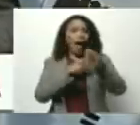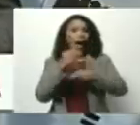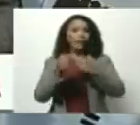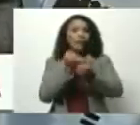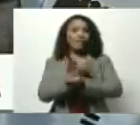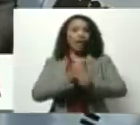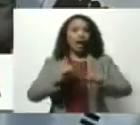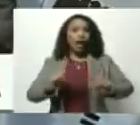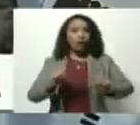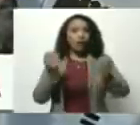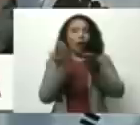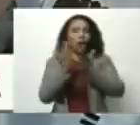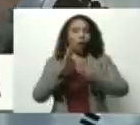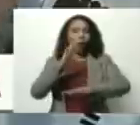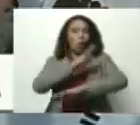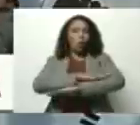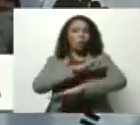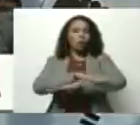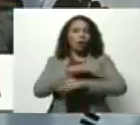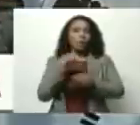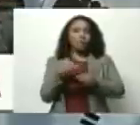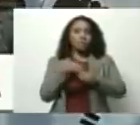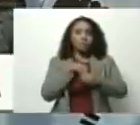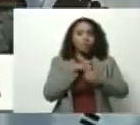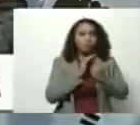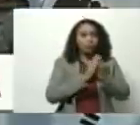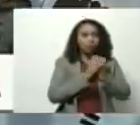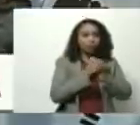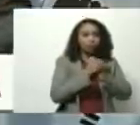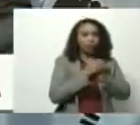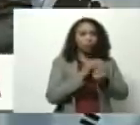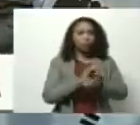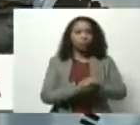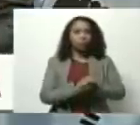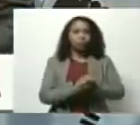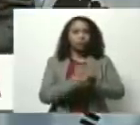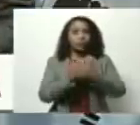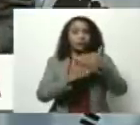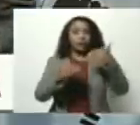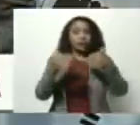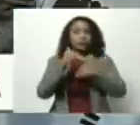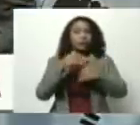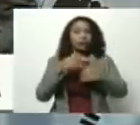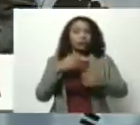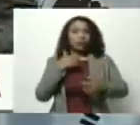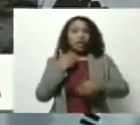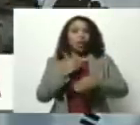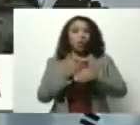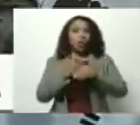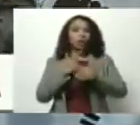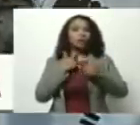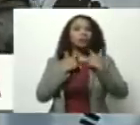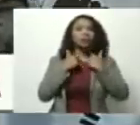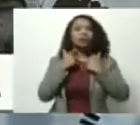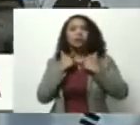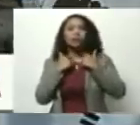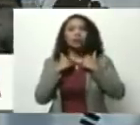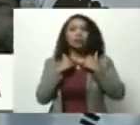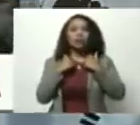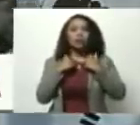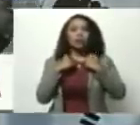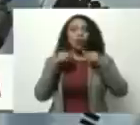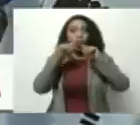escolar, actitudes de aislamiento, altos estados de ansiedad, cuadros